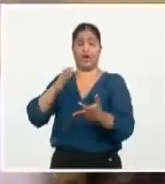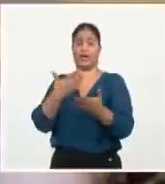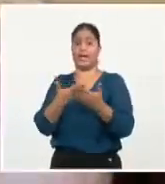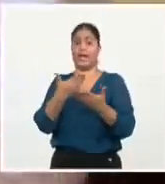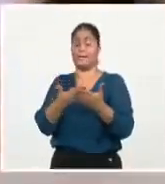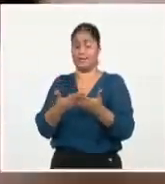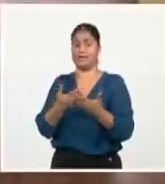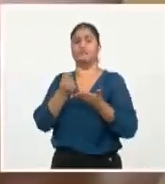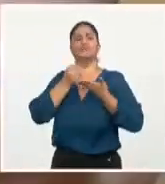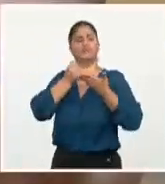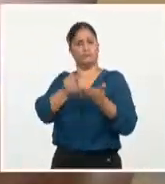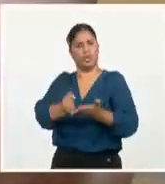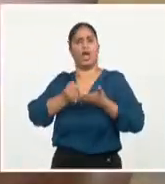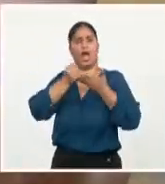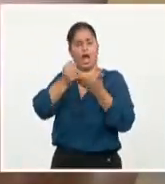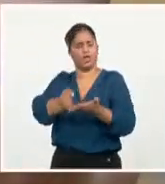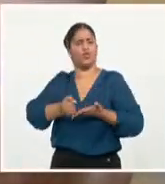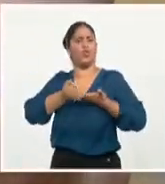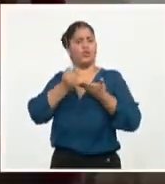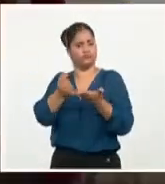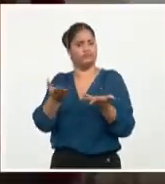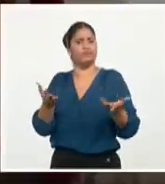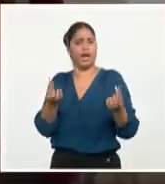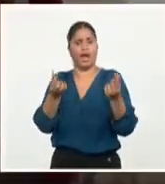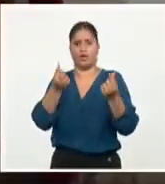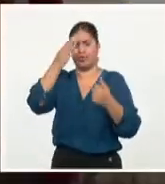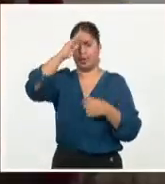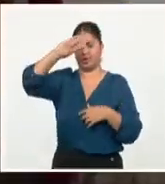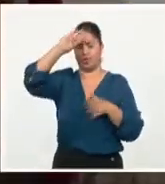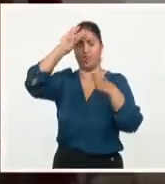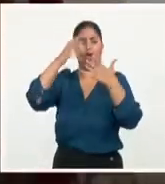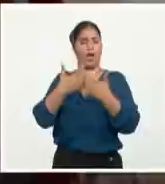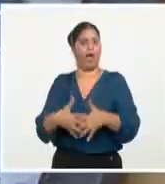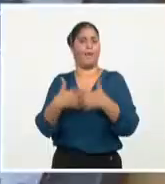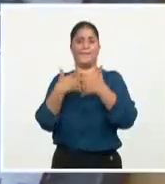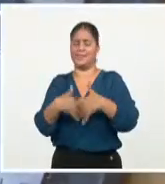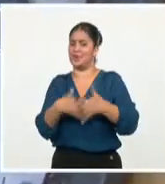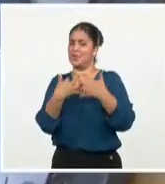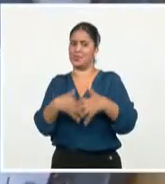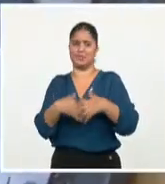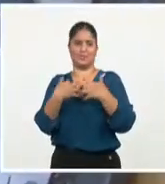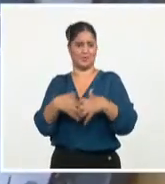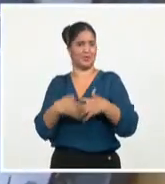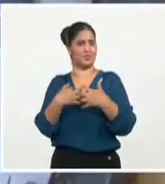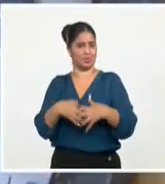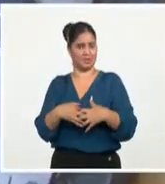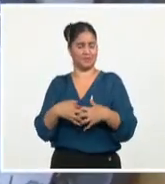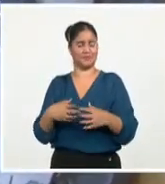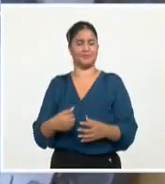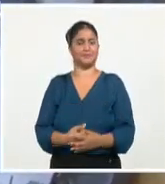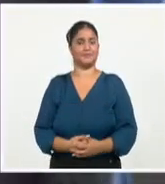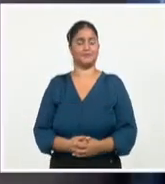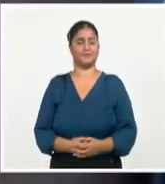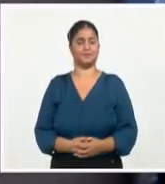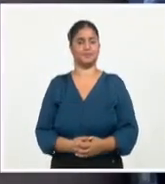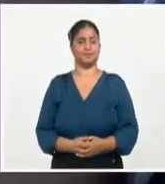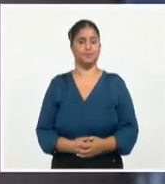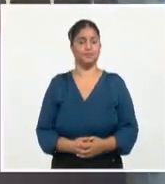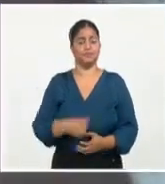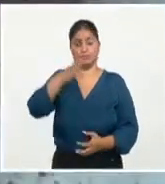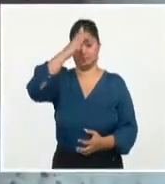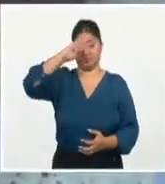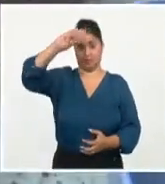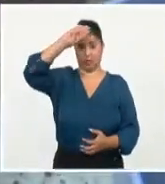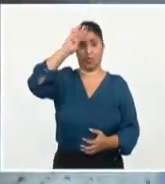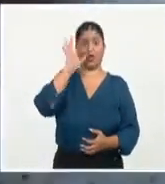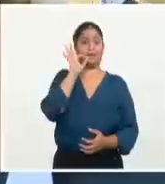desarrollo de la economía cubana y la gestión de la fuerza de trabajo para los proyectos de inversión extranjera. Cubatabaco ha sido una